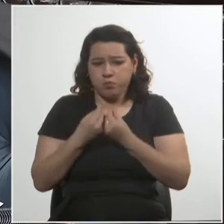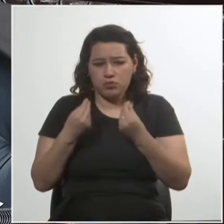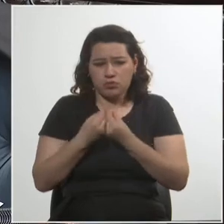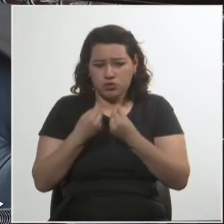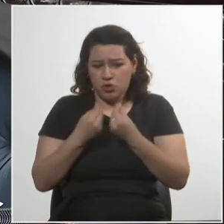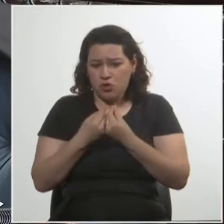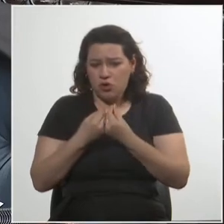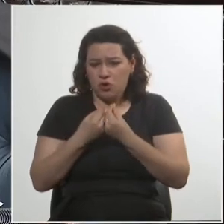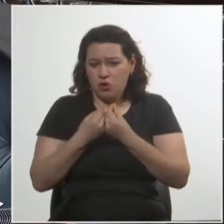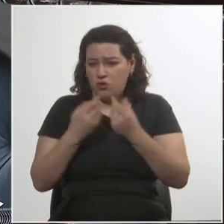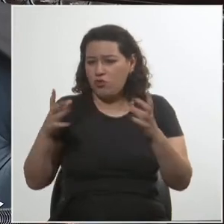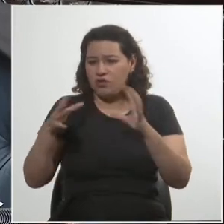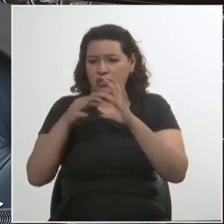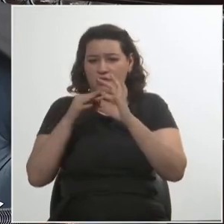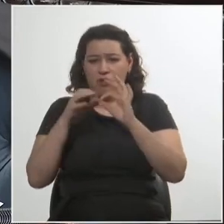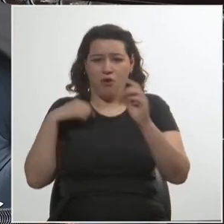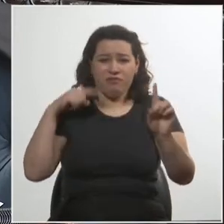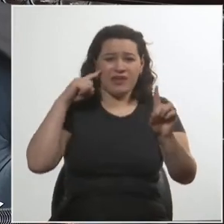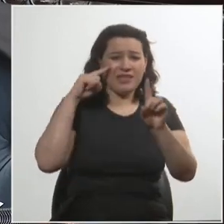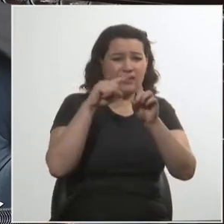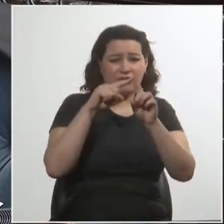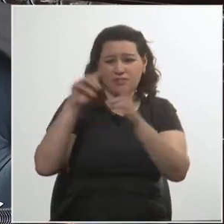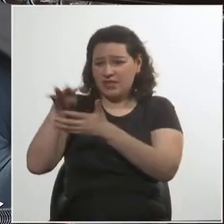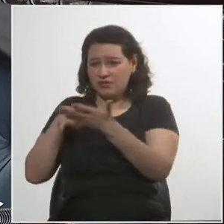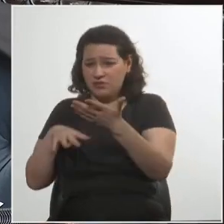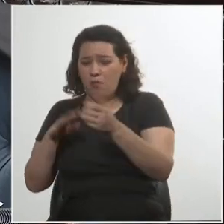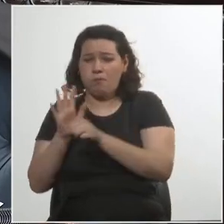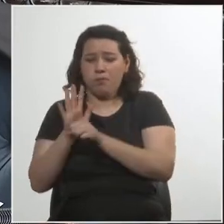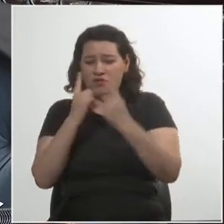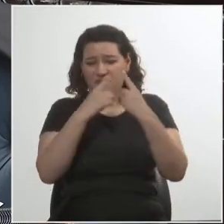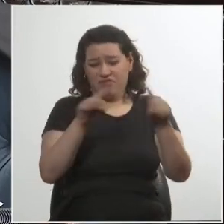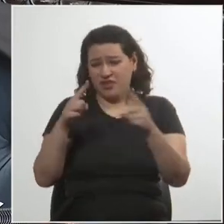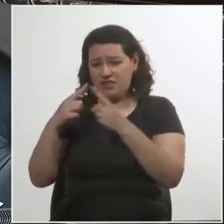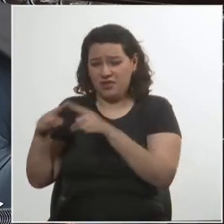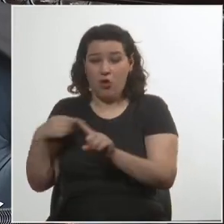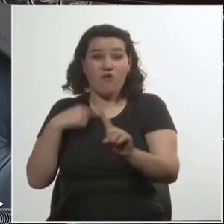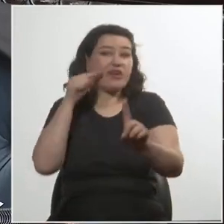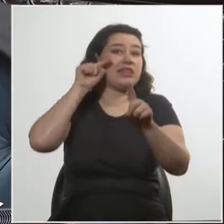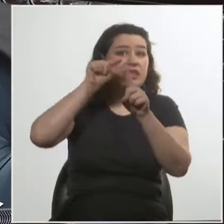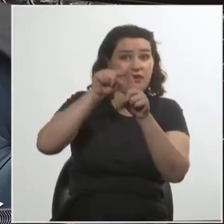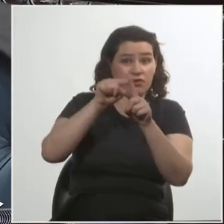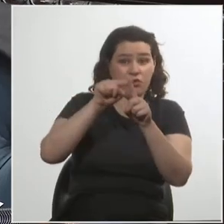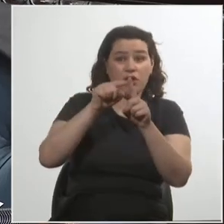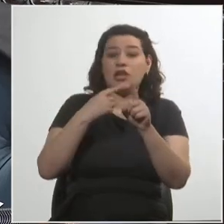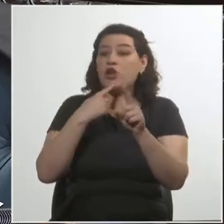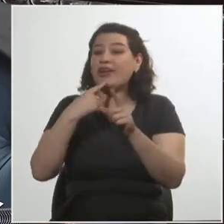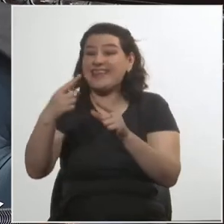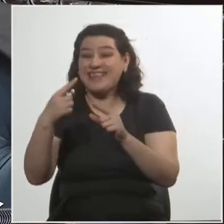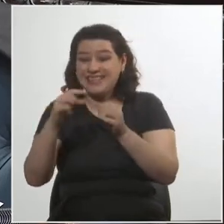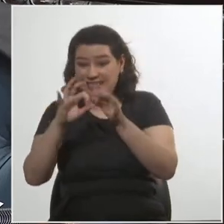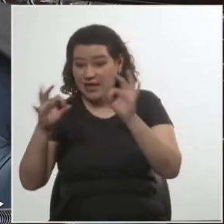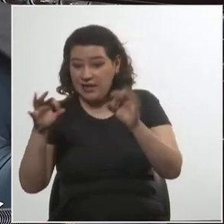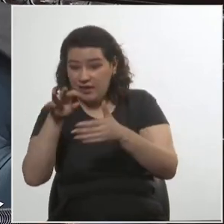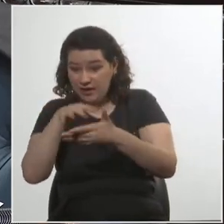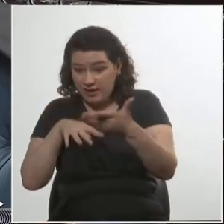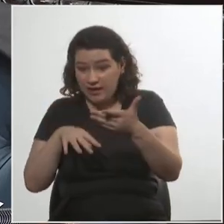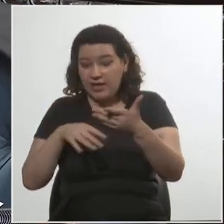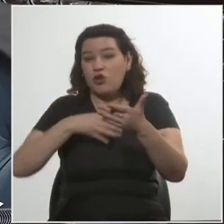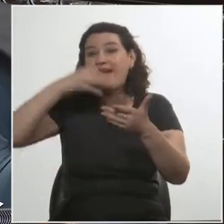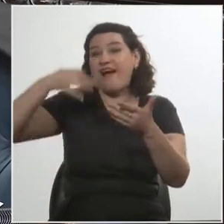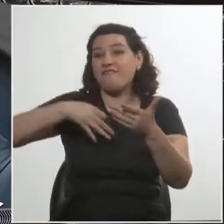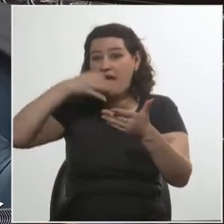el objetivo y el texto del proyecto el objetivo que se persigue lo que se expresa en sala